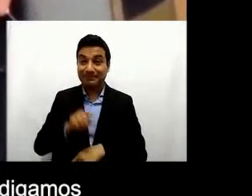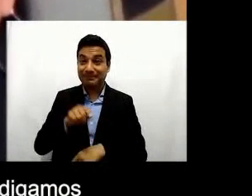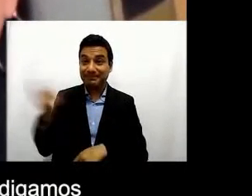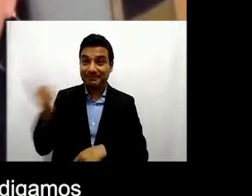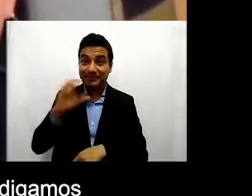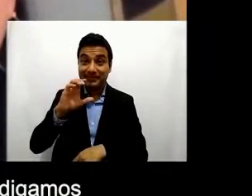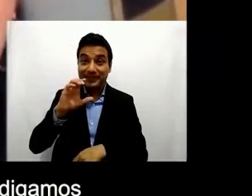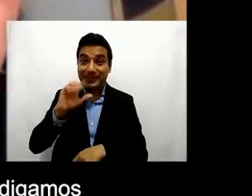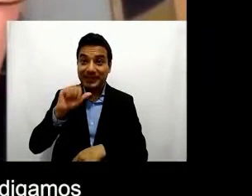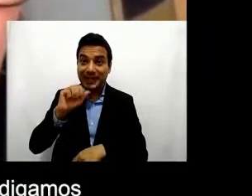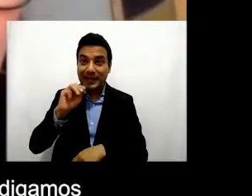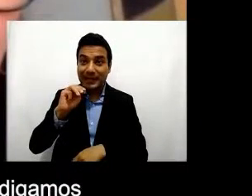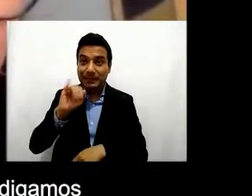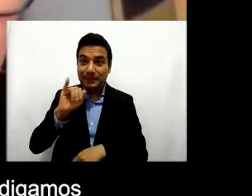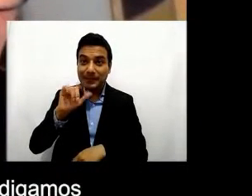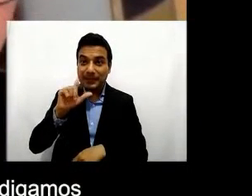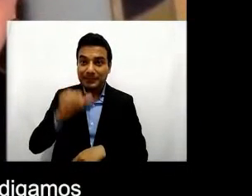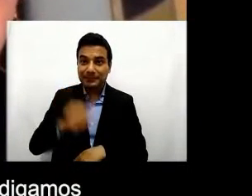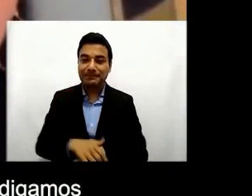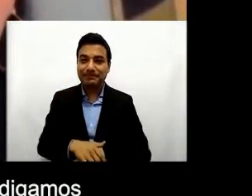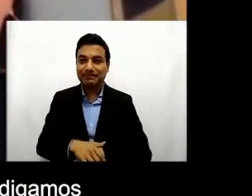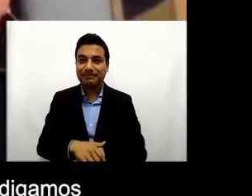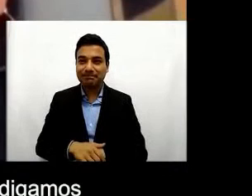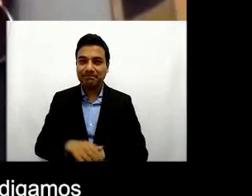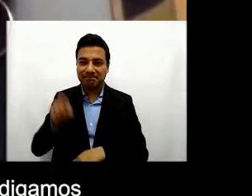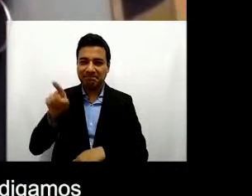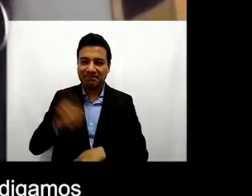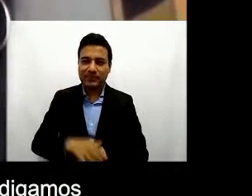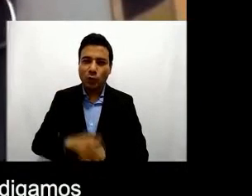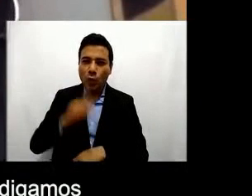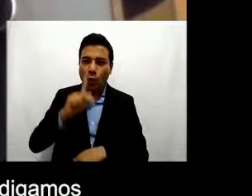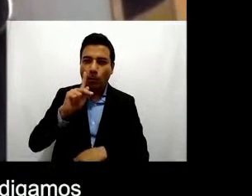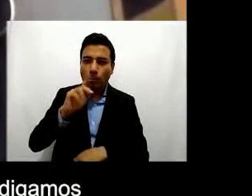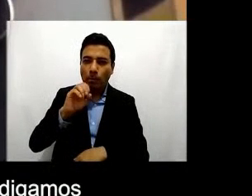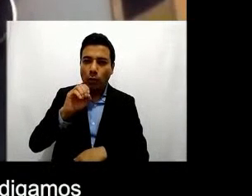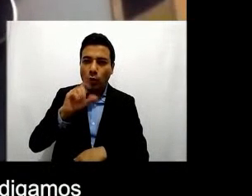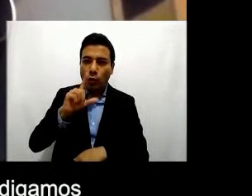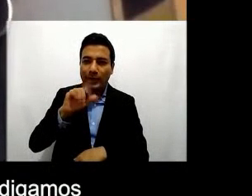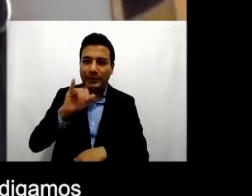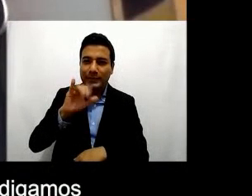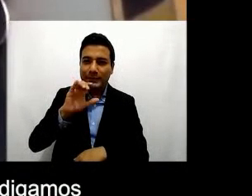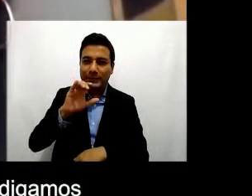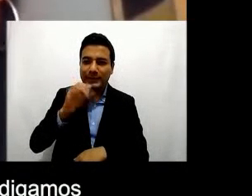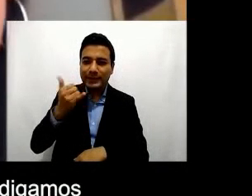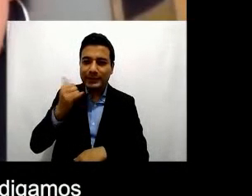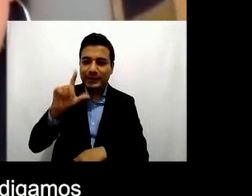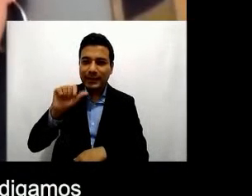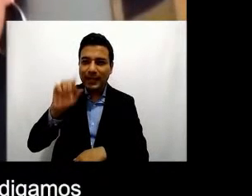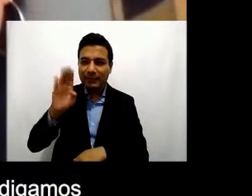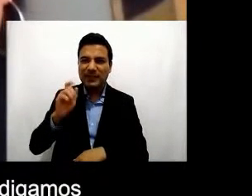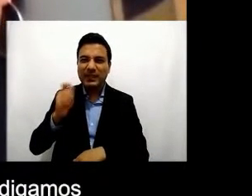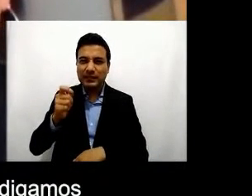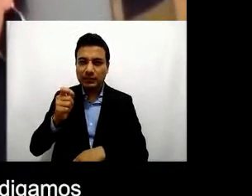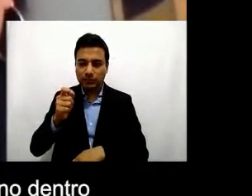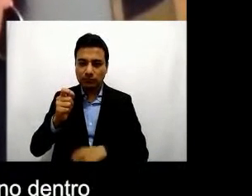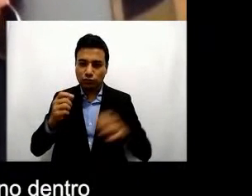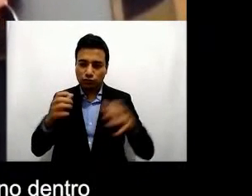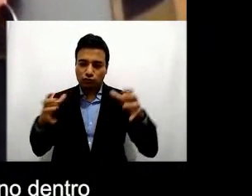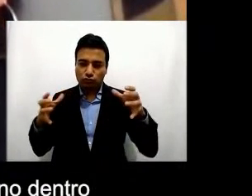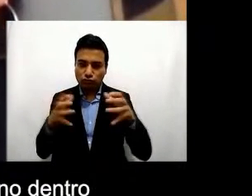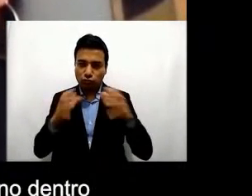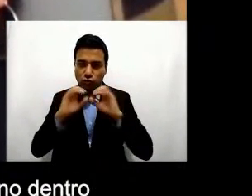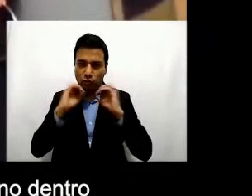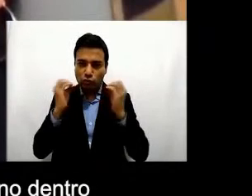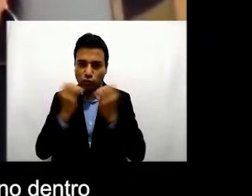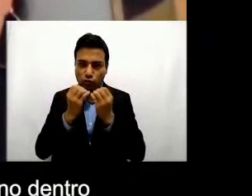Camila, el Policy Lab es una de las organizaciones, digamos, pioneras en materia de innovación pública y